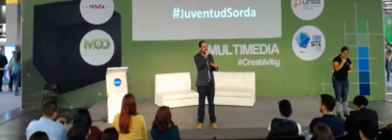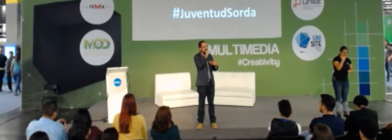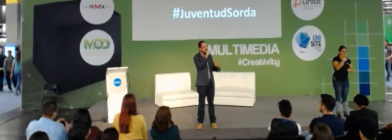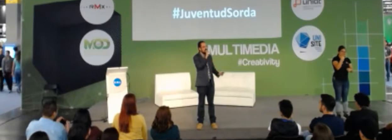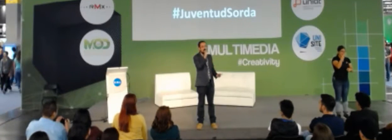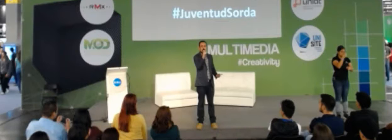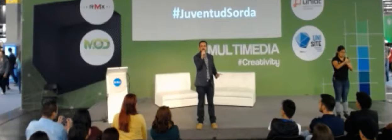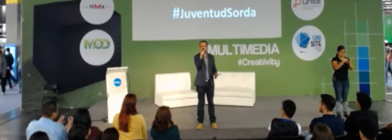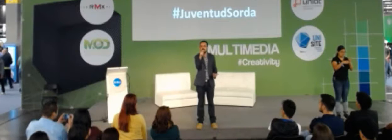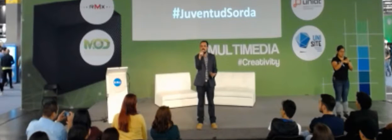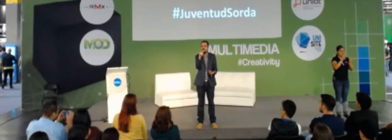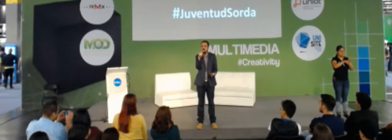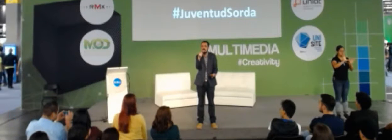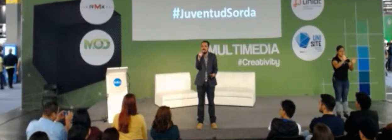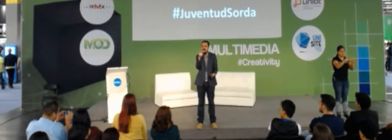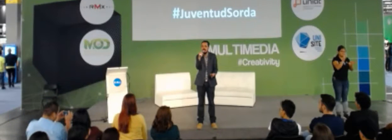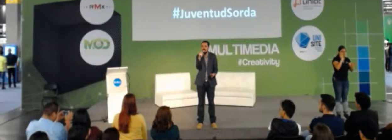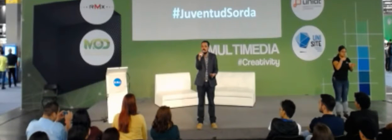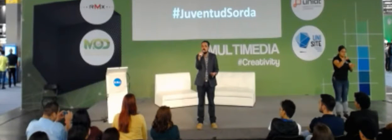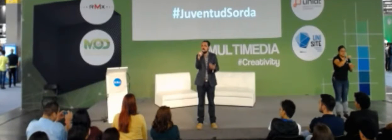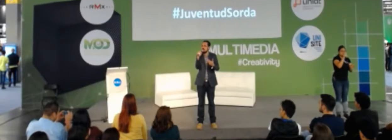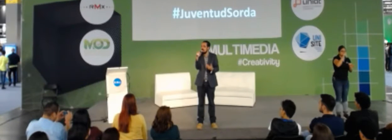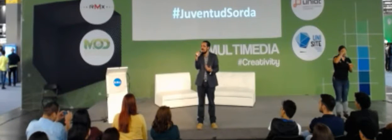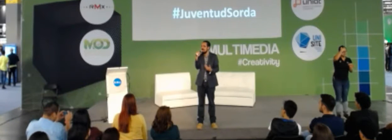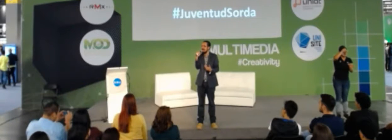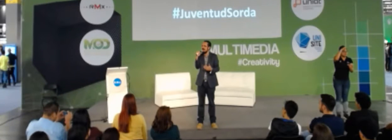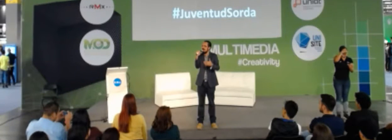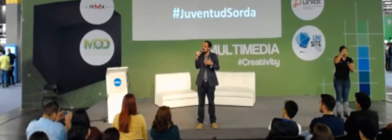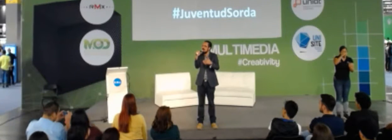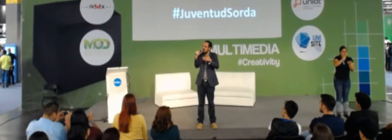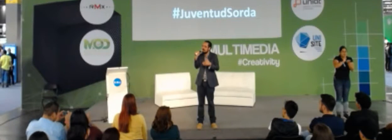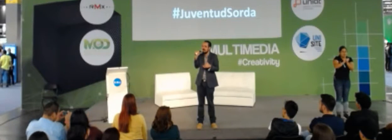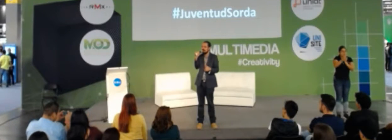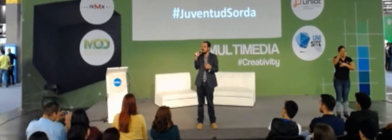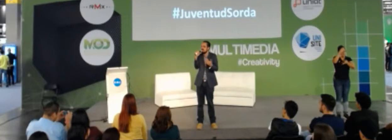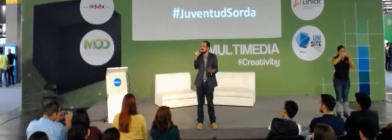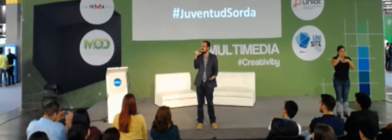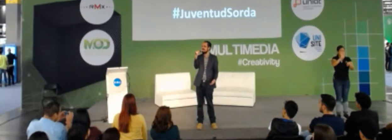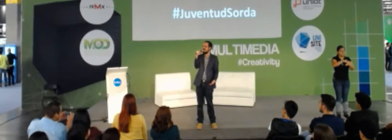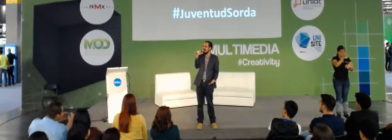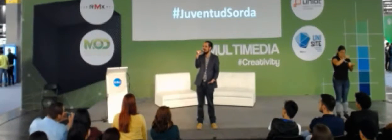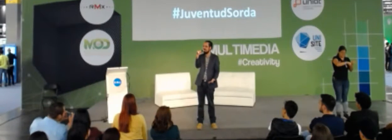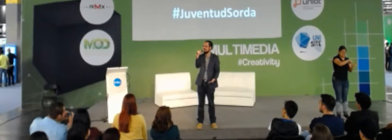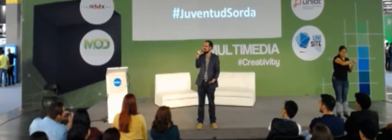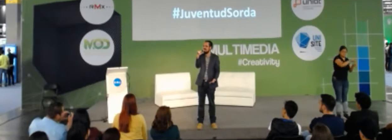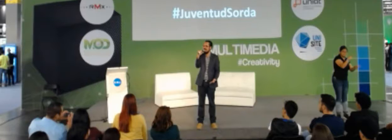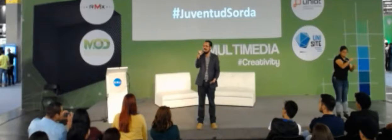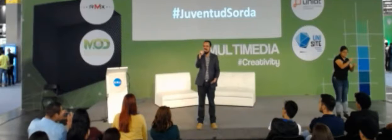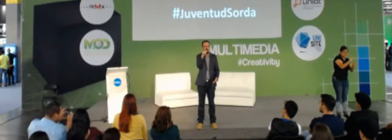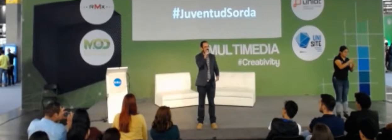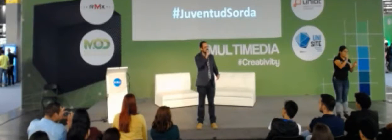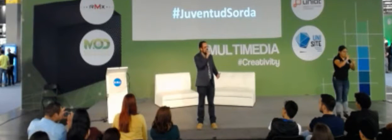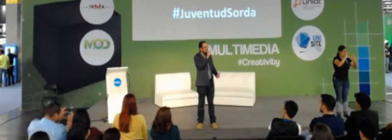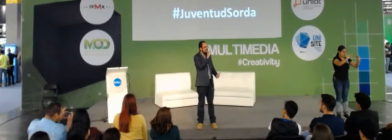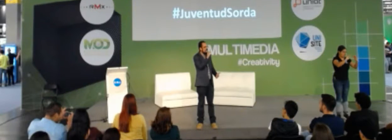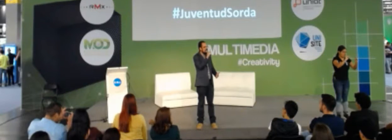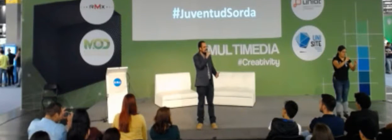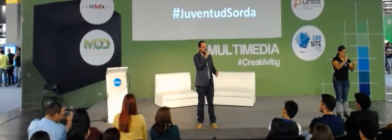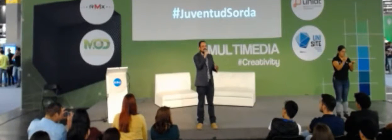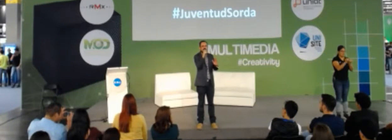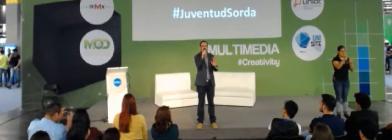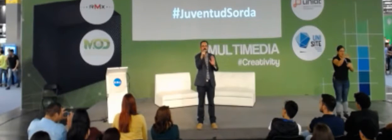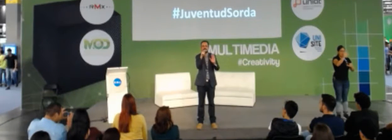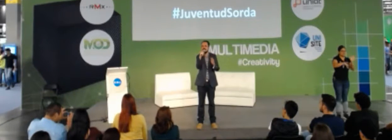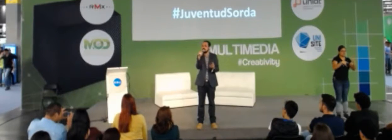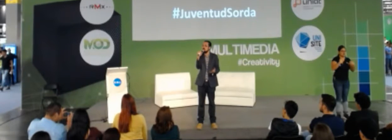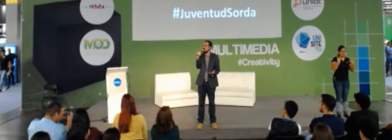aspectos que la propia comunidad sorda no tenía conocimiento y que incluso en la preparatoria no se les enseñaba. Los chicos de pronto